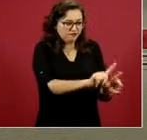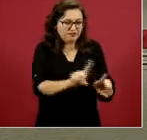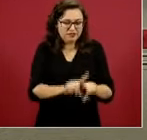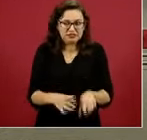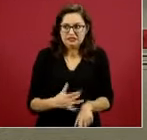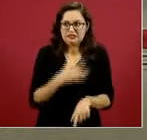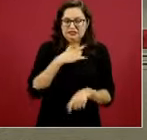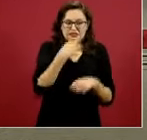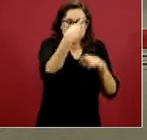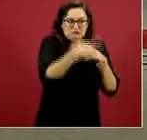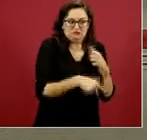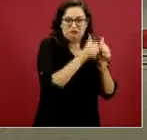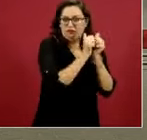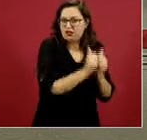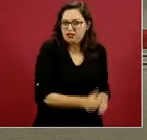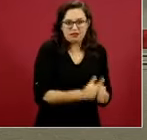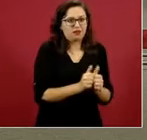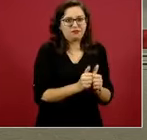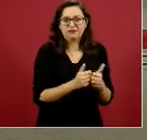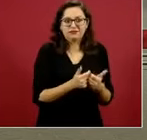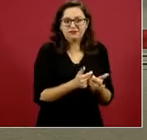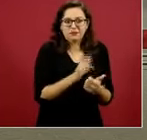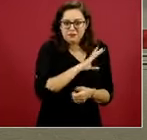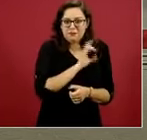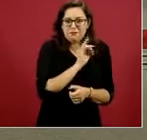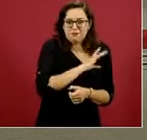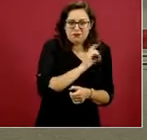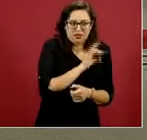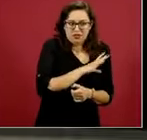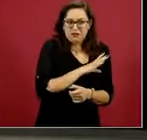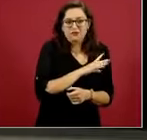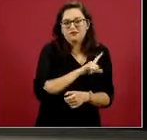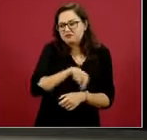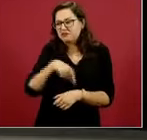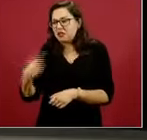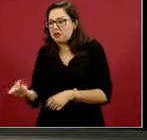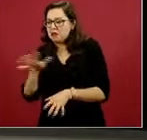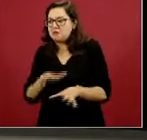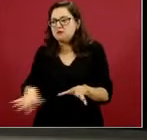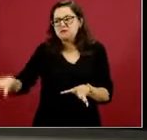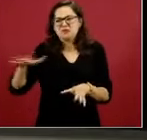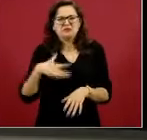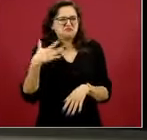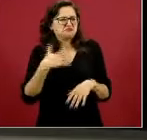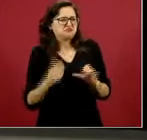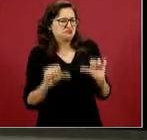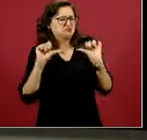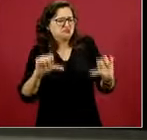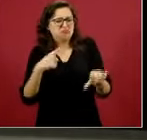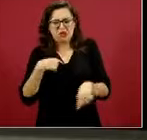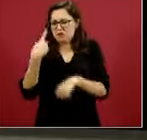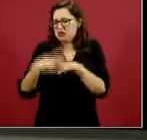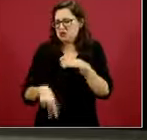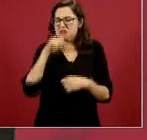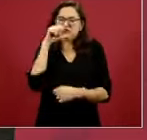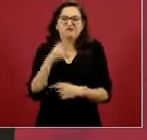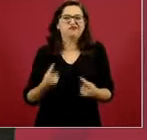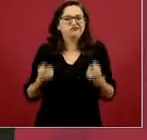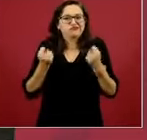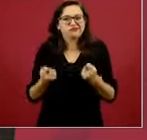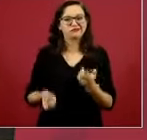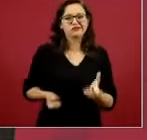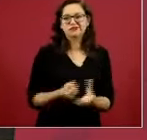y por lo tanto pues las poblaciones que sienten o que perciben que están en menos riesgo se mueven más. Eso sí es